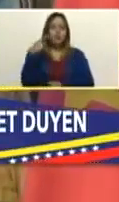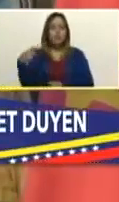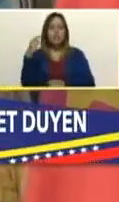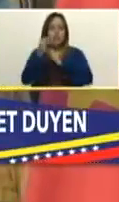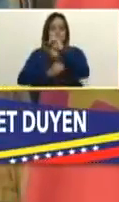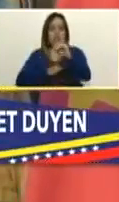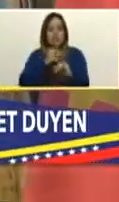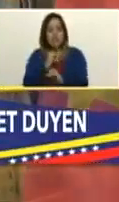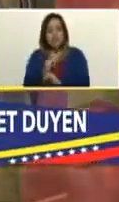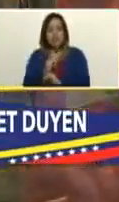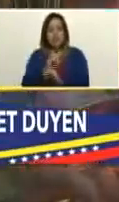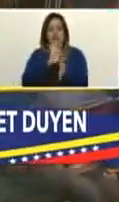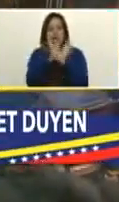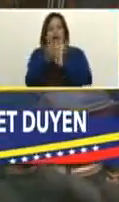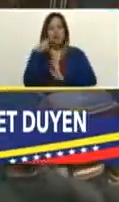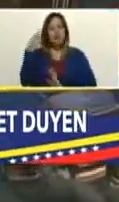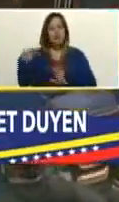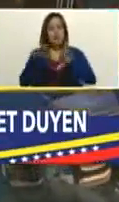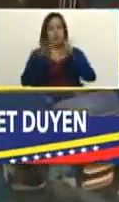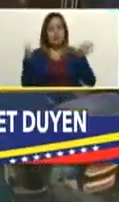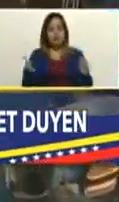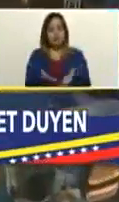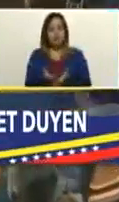internacional, de la geopolítica mundial